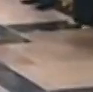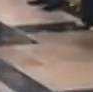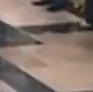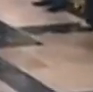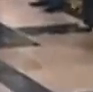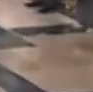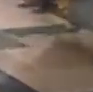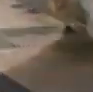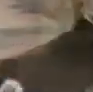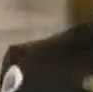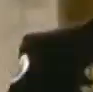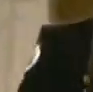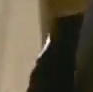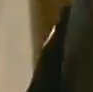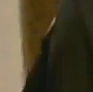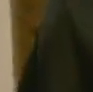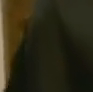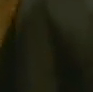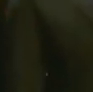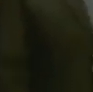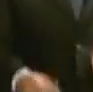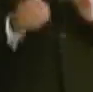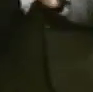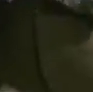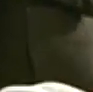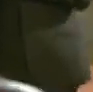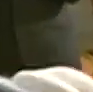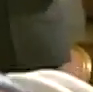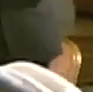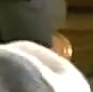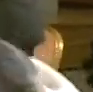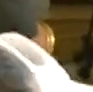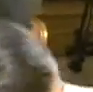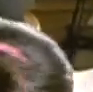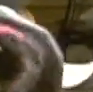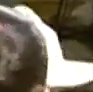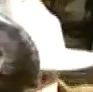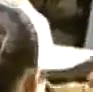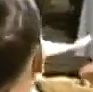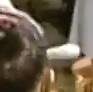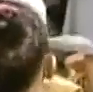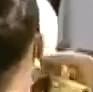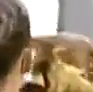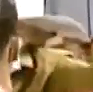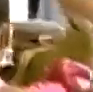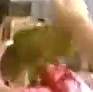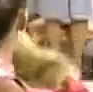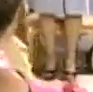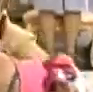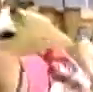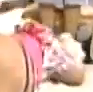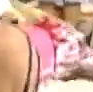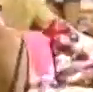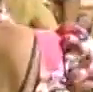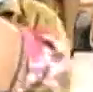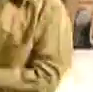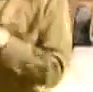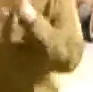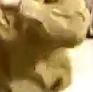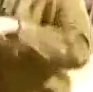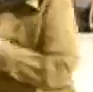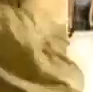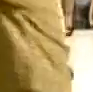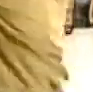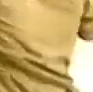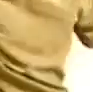como un hombre de gran debate entre la libertad y el despotismo, entre la vida y la muerte, ha dicho también el jefe de Estado